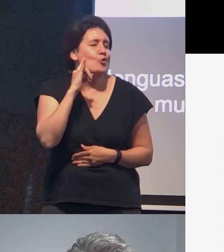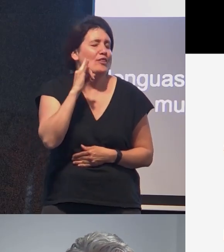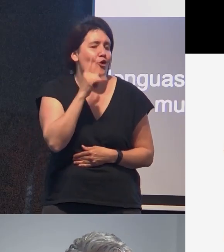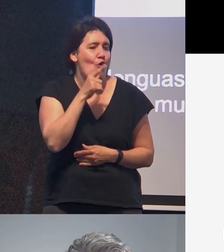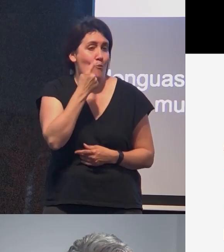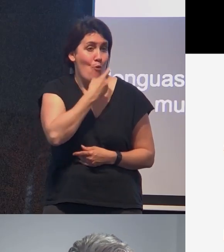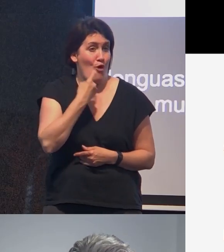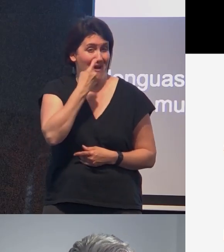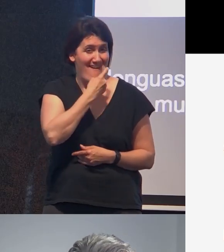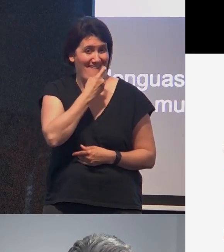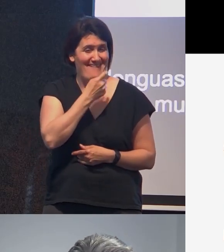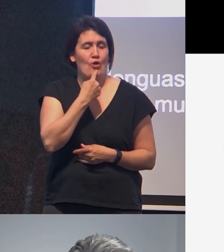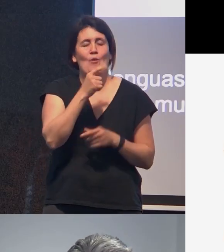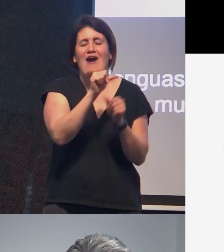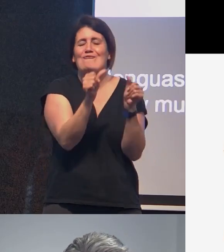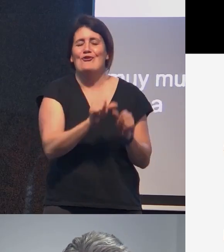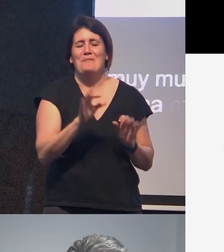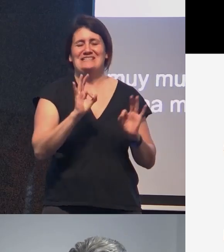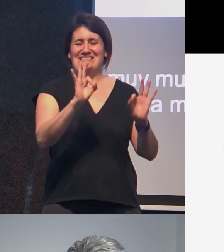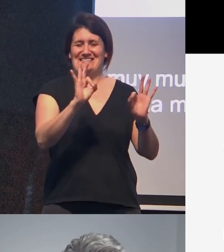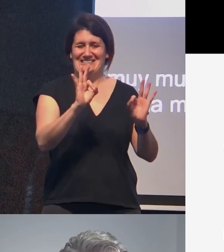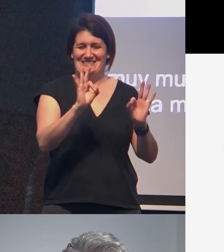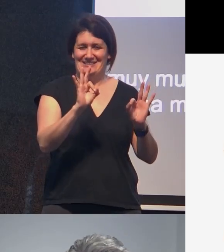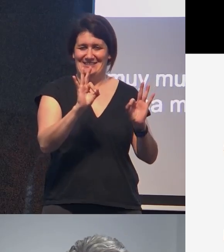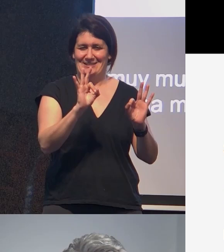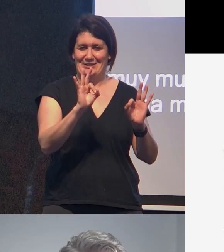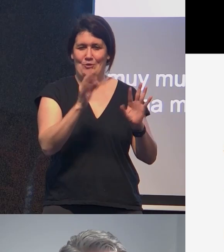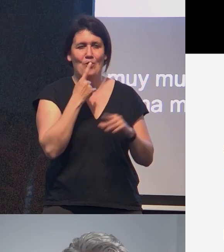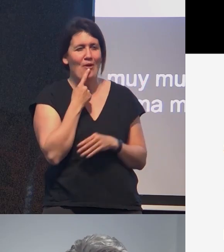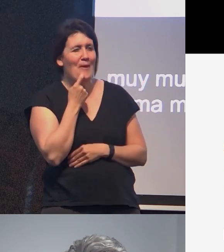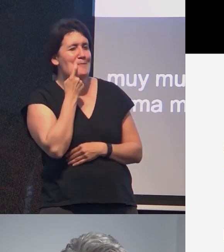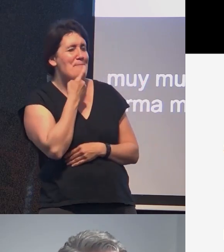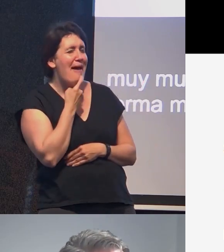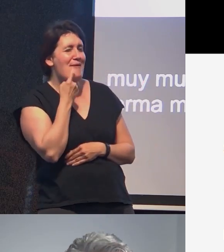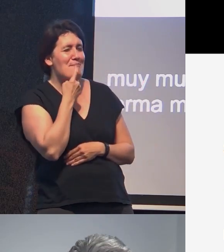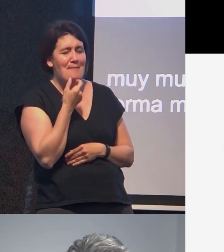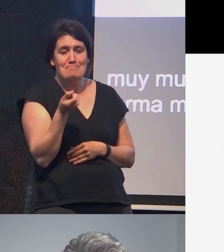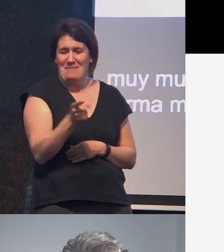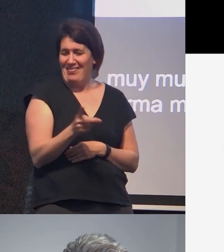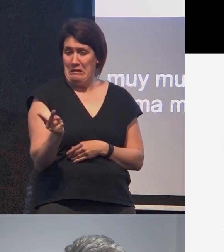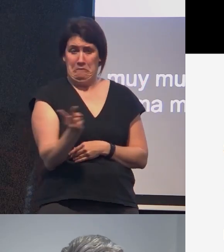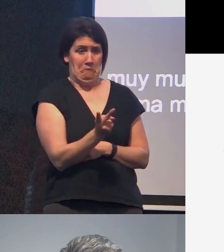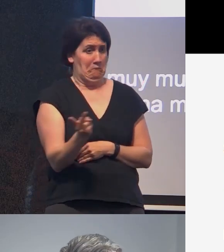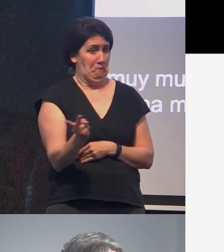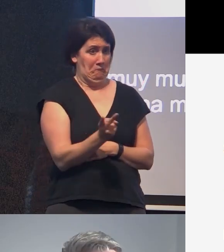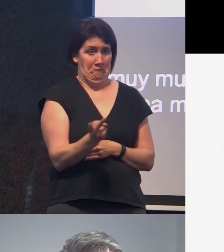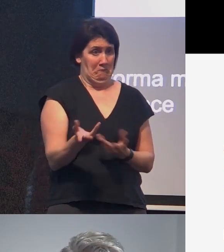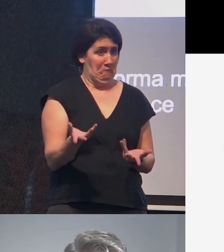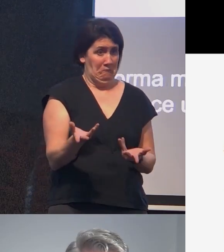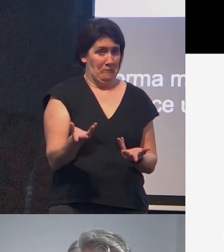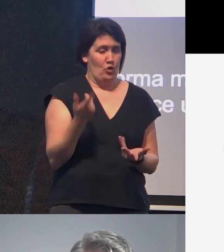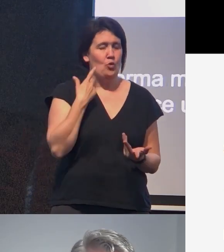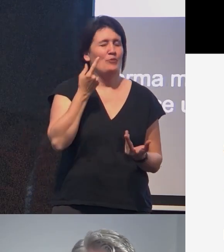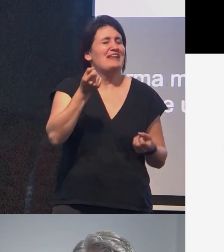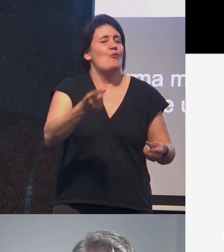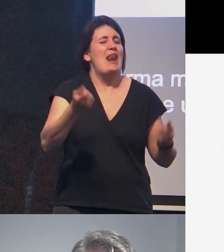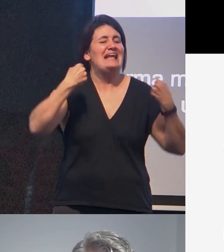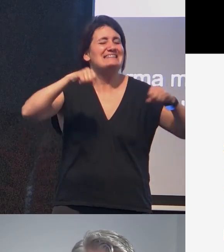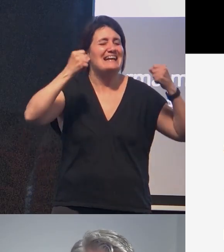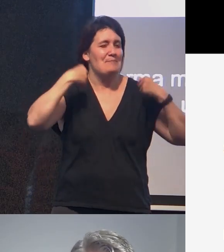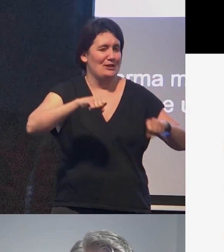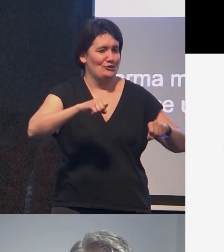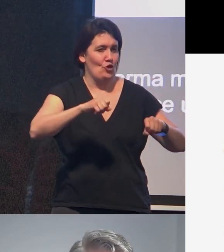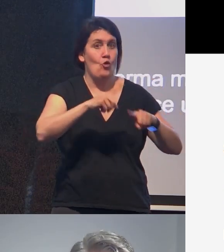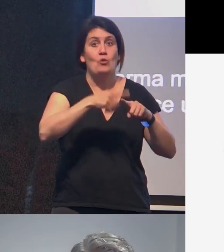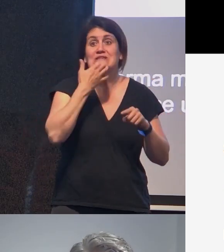la boca de una forma muy específica, muy repetitiva, que parece un tipo de entrenamiento, como si